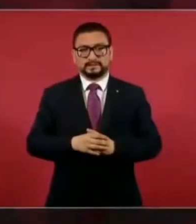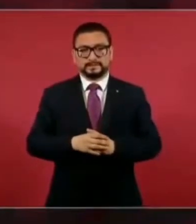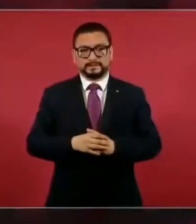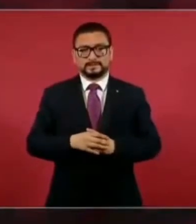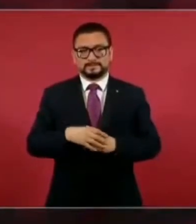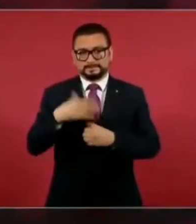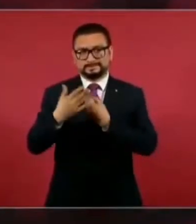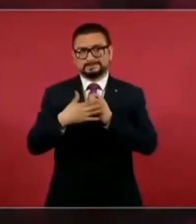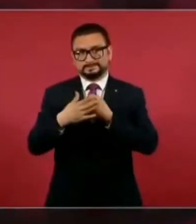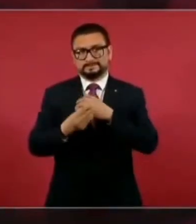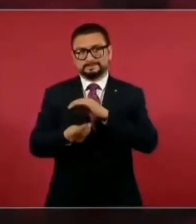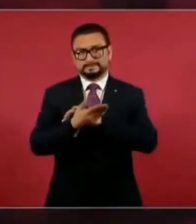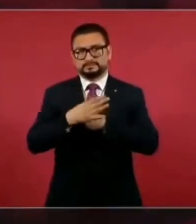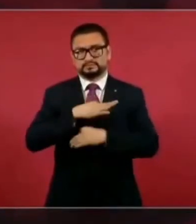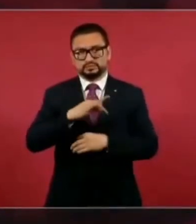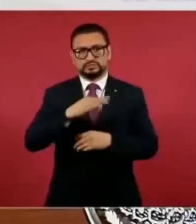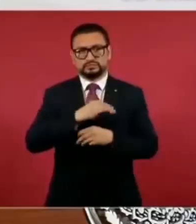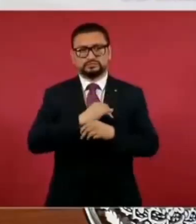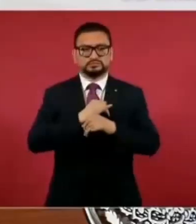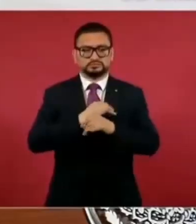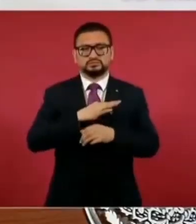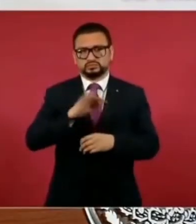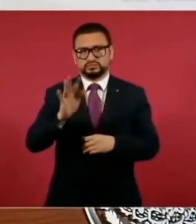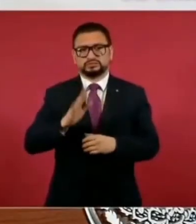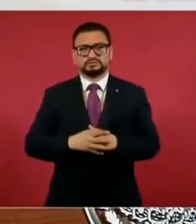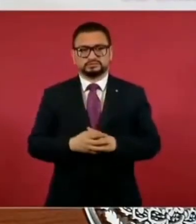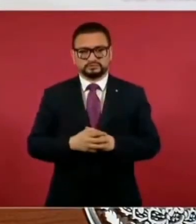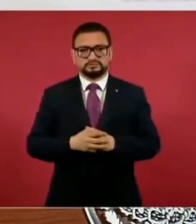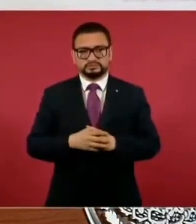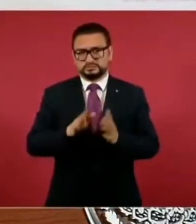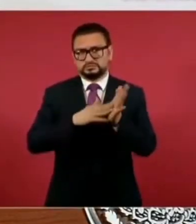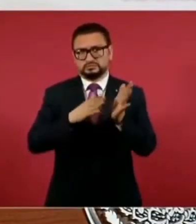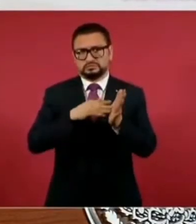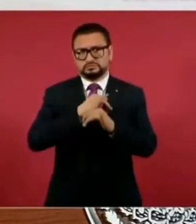red, ahora sí, los documentos.